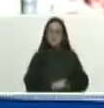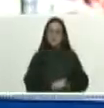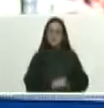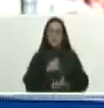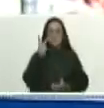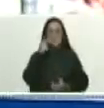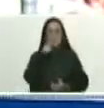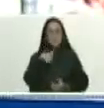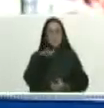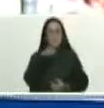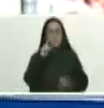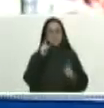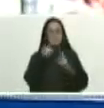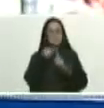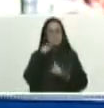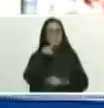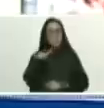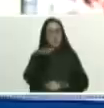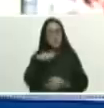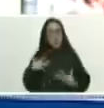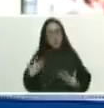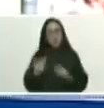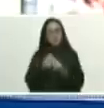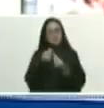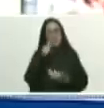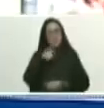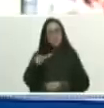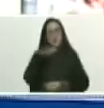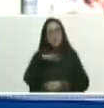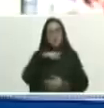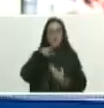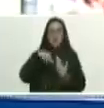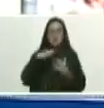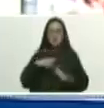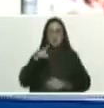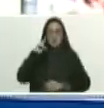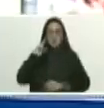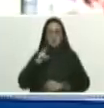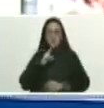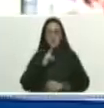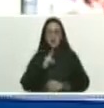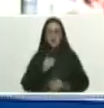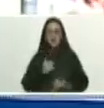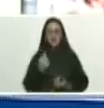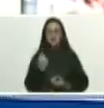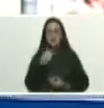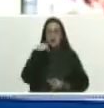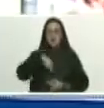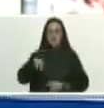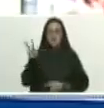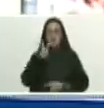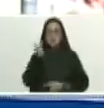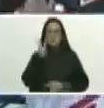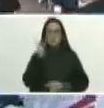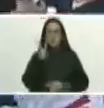pueblo, para el pueblo y con el pueblo. Revolución Bolivariana, solo en Venezuela.